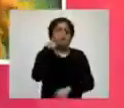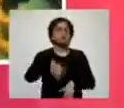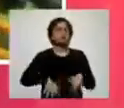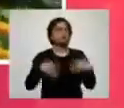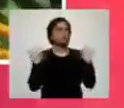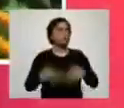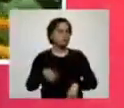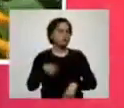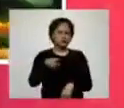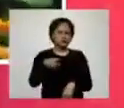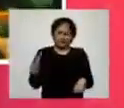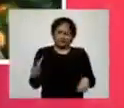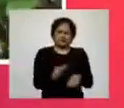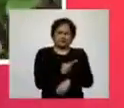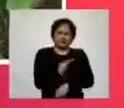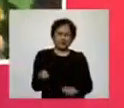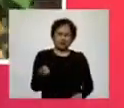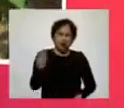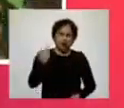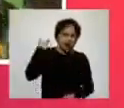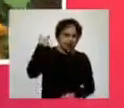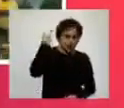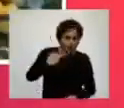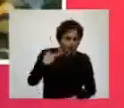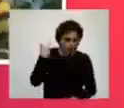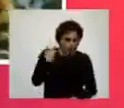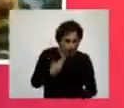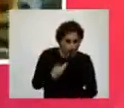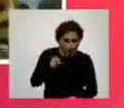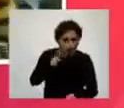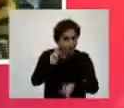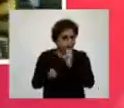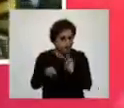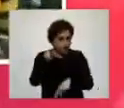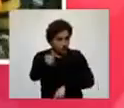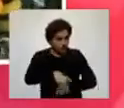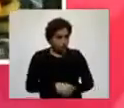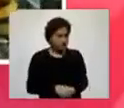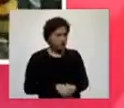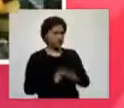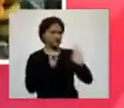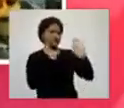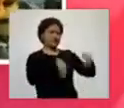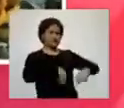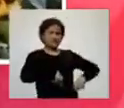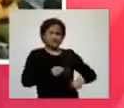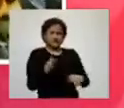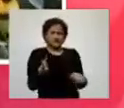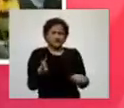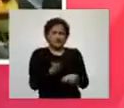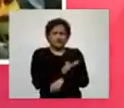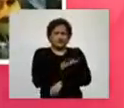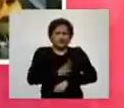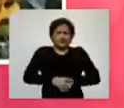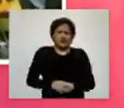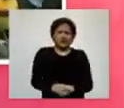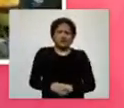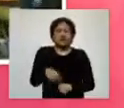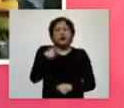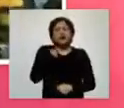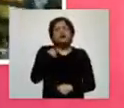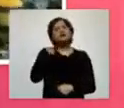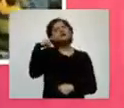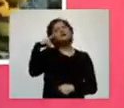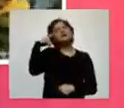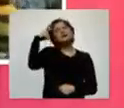colmo. ¿Qué, acaso no habló contigo la abeja reina? Oye, ¿de qué hablas? Estaba soñando con un